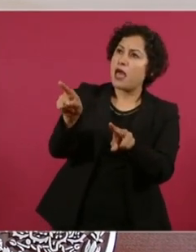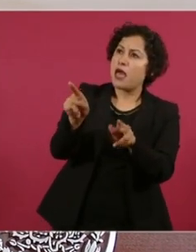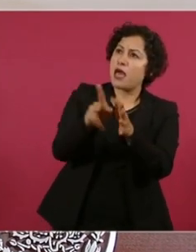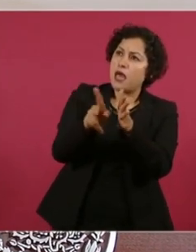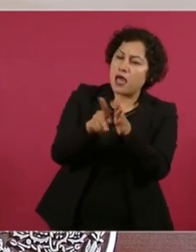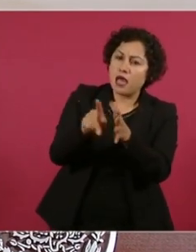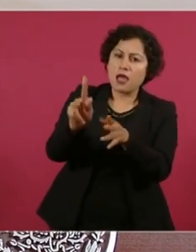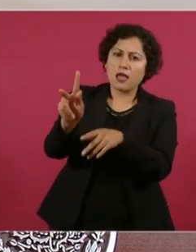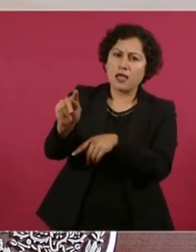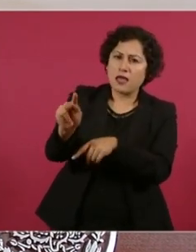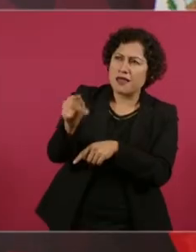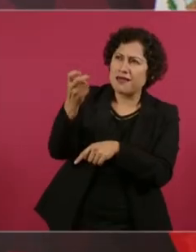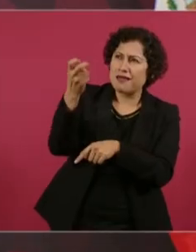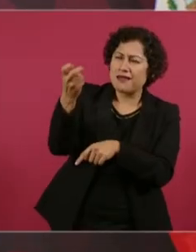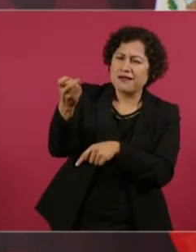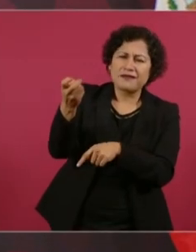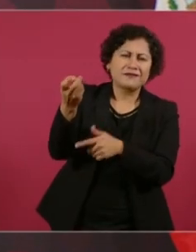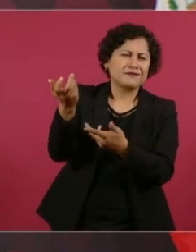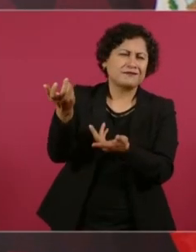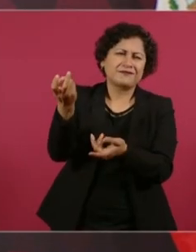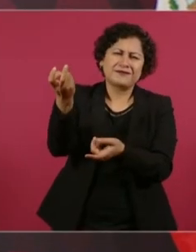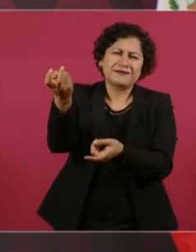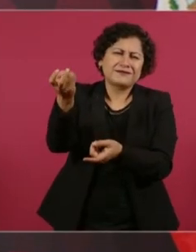Esto es puro bluff.